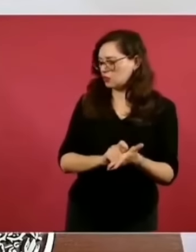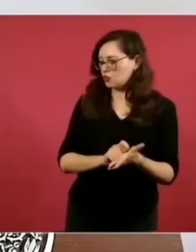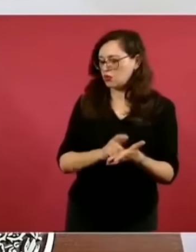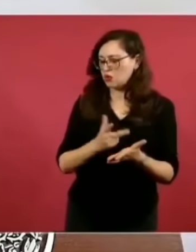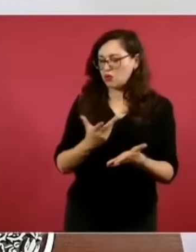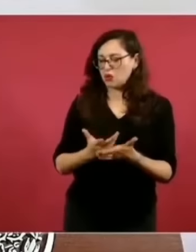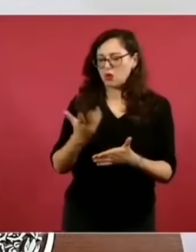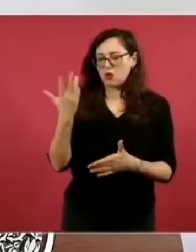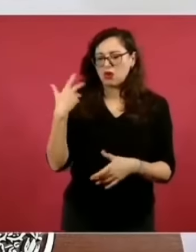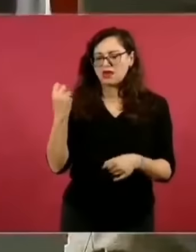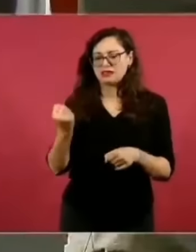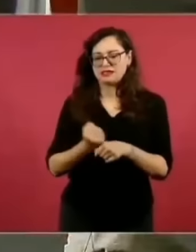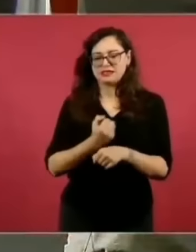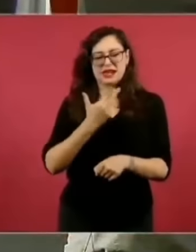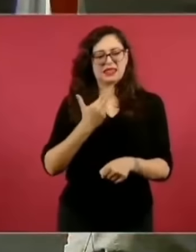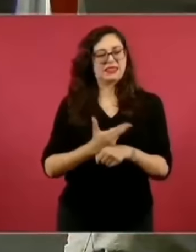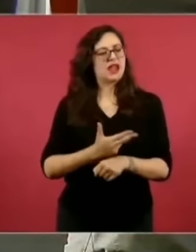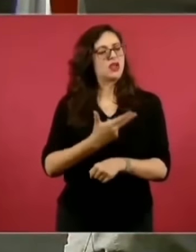secretario de Huerta,